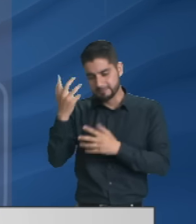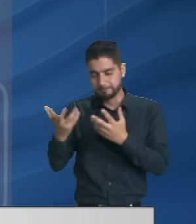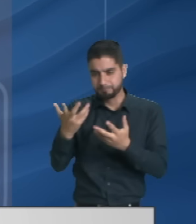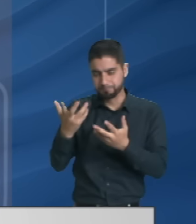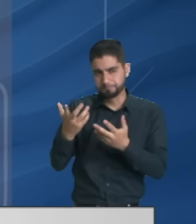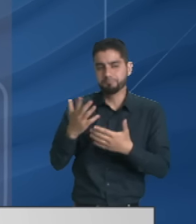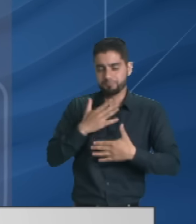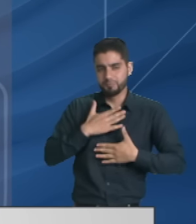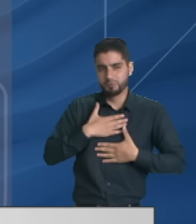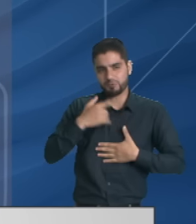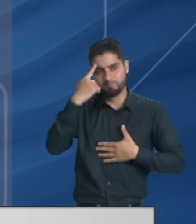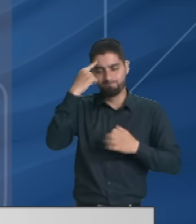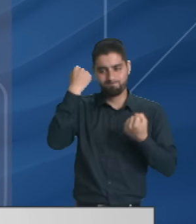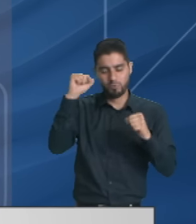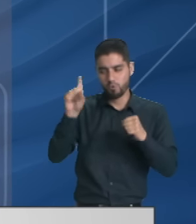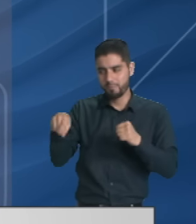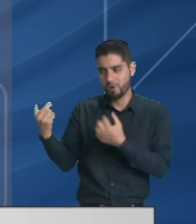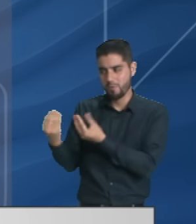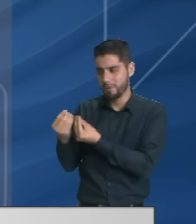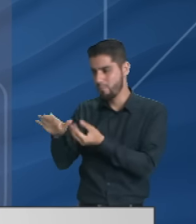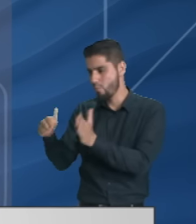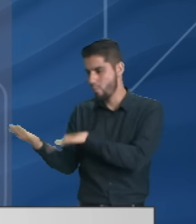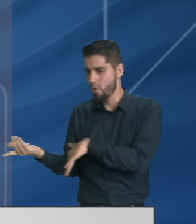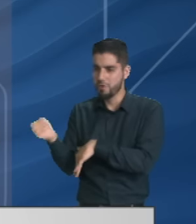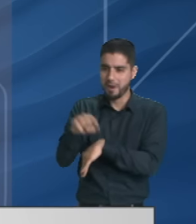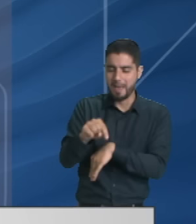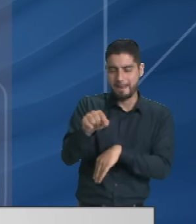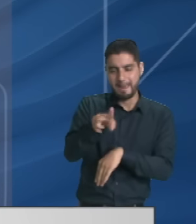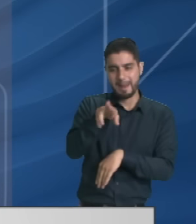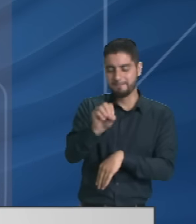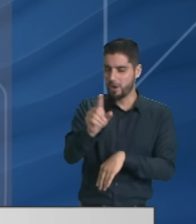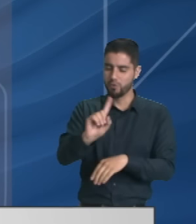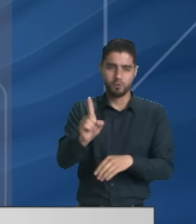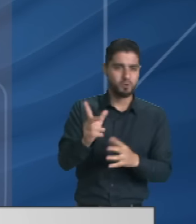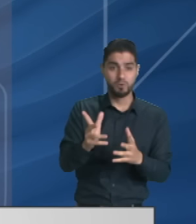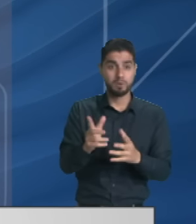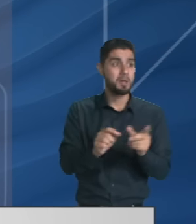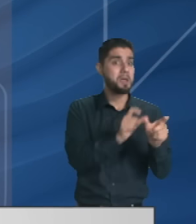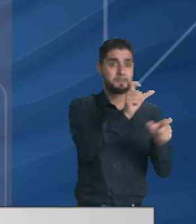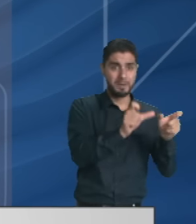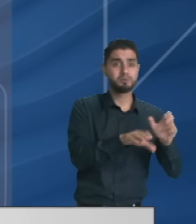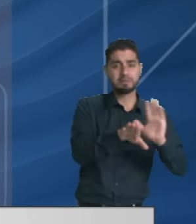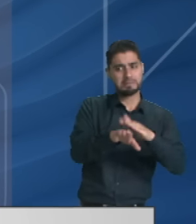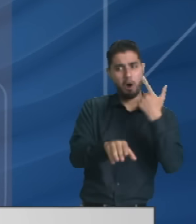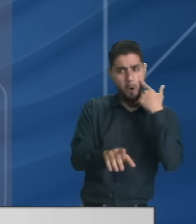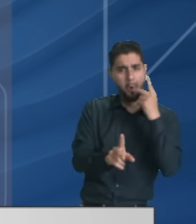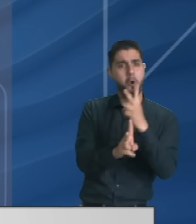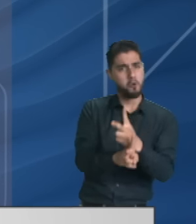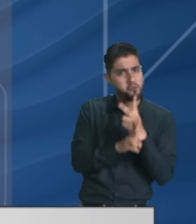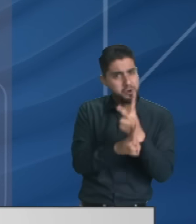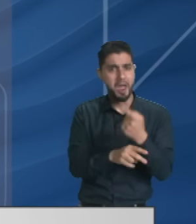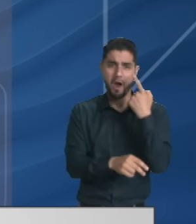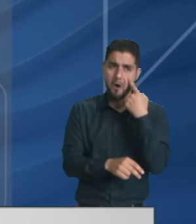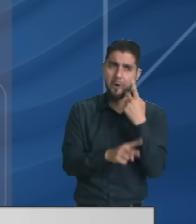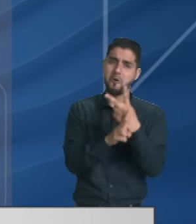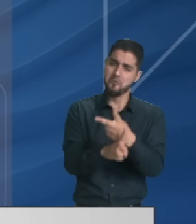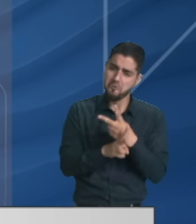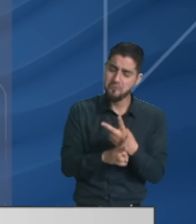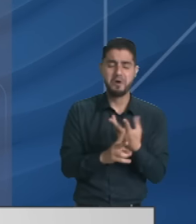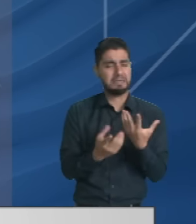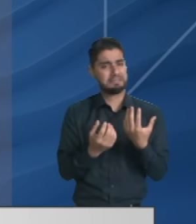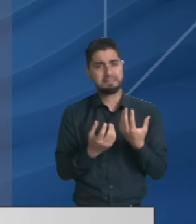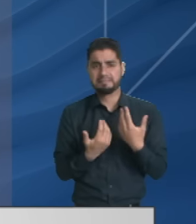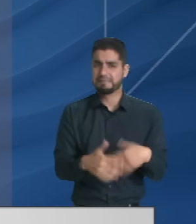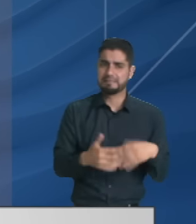raíz de eso me preocupé más y estoy constantemente le decía: hermano, cuídate mucho, cuídate